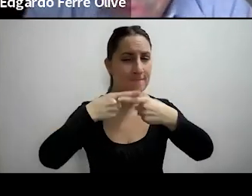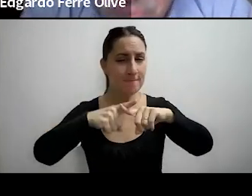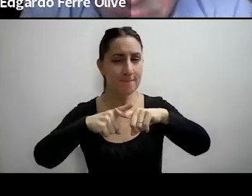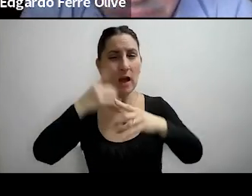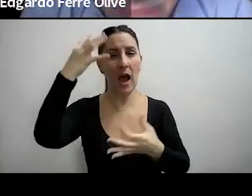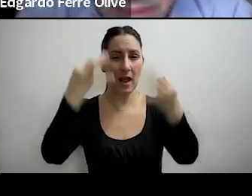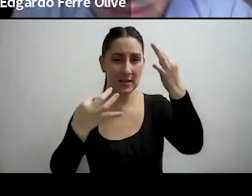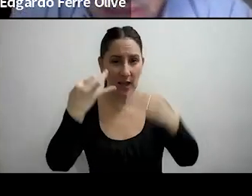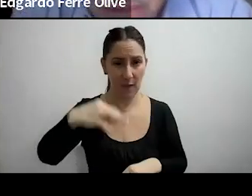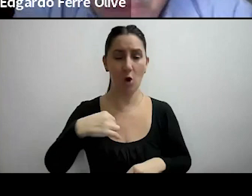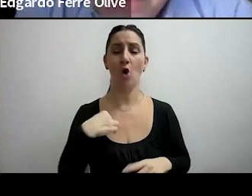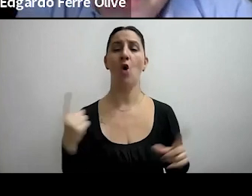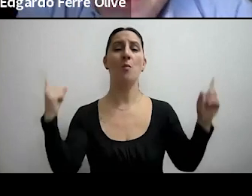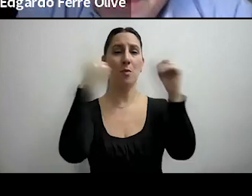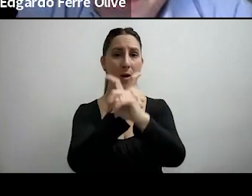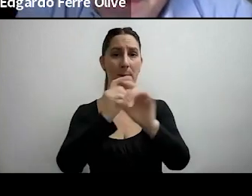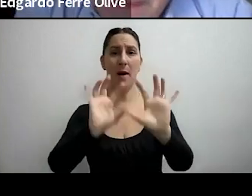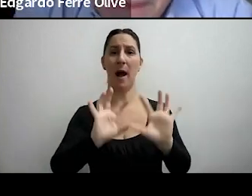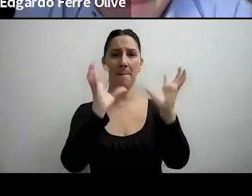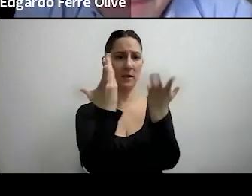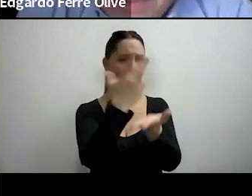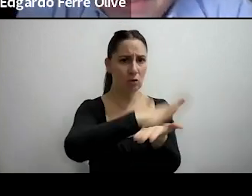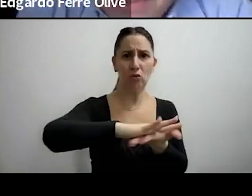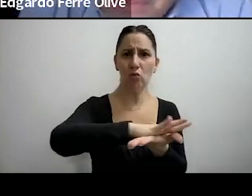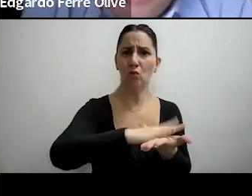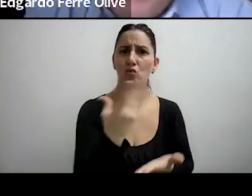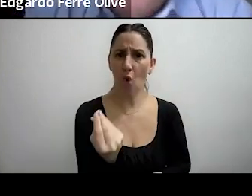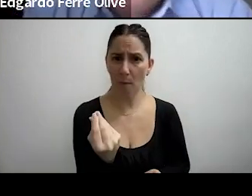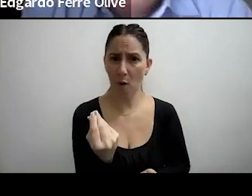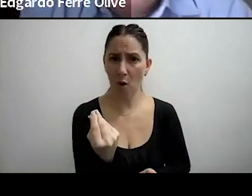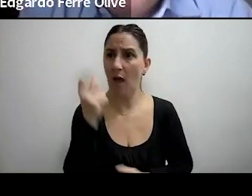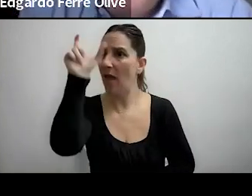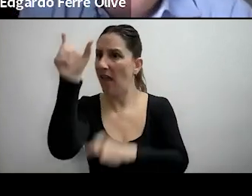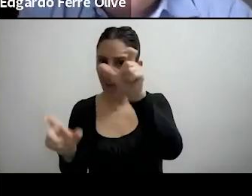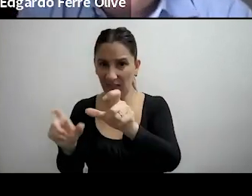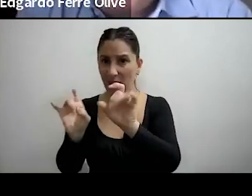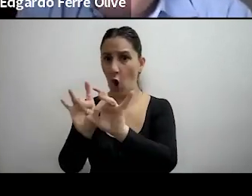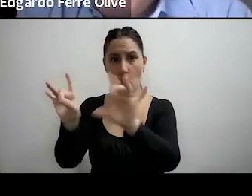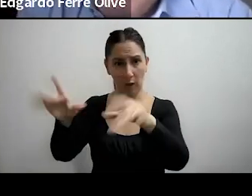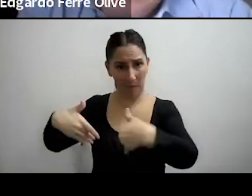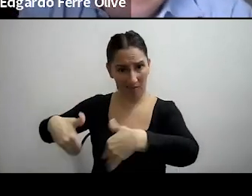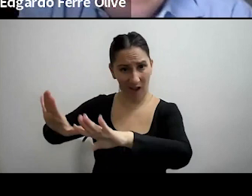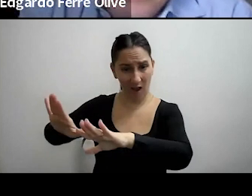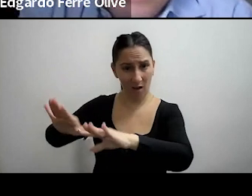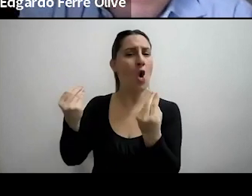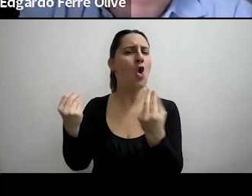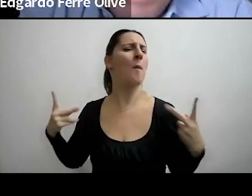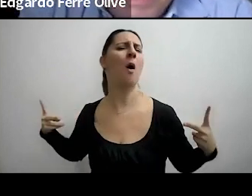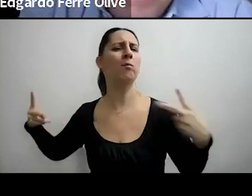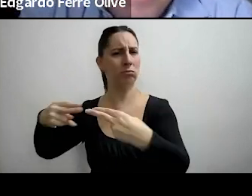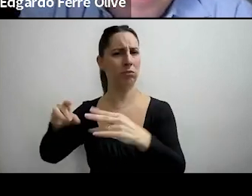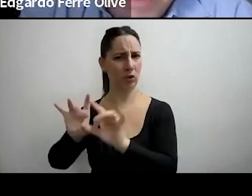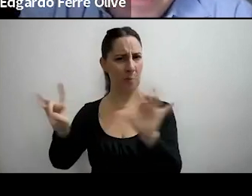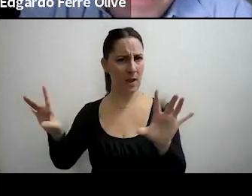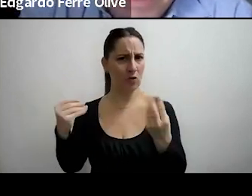yo tengo esos problemas ambientales, ¿cómo los voy a subsanar? Dejando que la gente contamine, bueno, la gente ¿cómo va a dejar de contaminar? ¿Yo qué puedo aplicar?